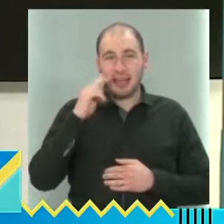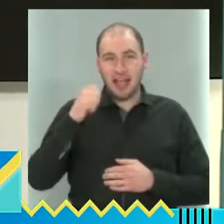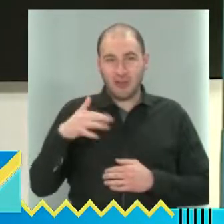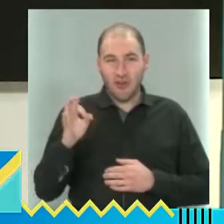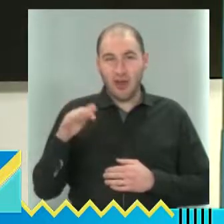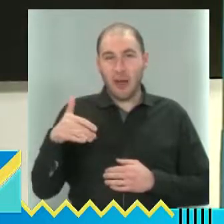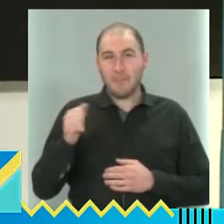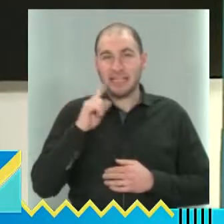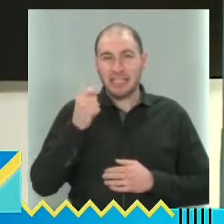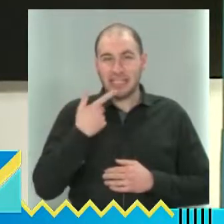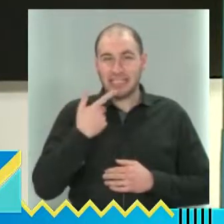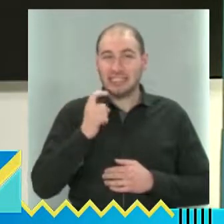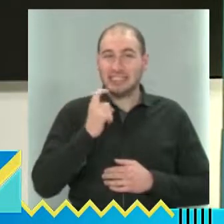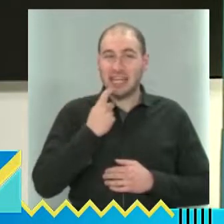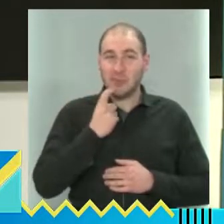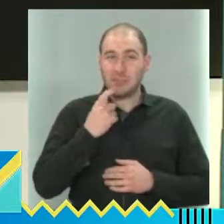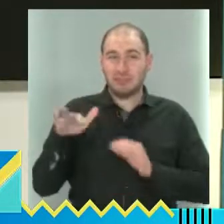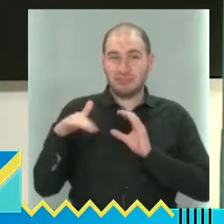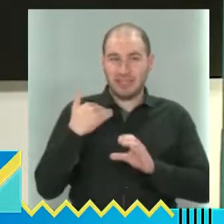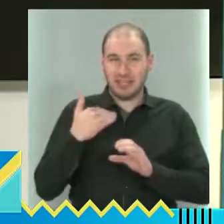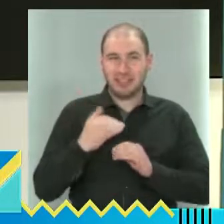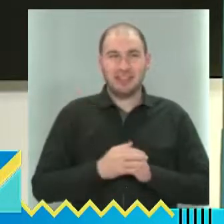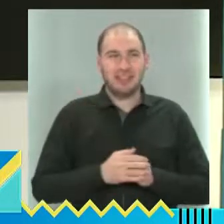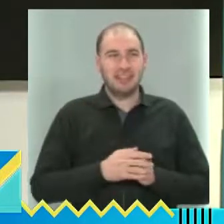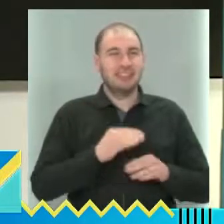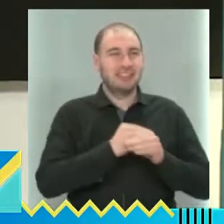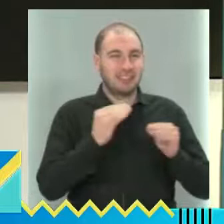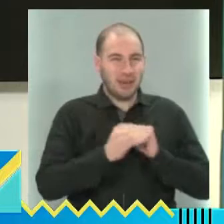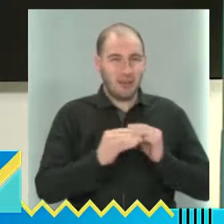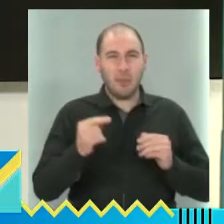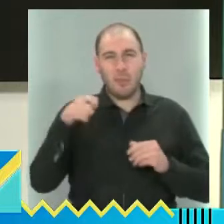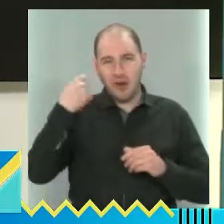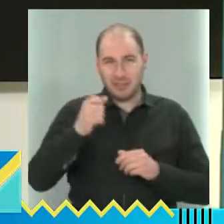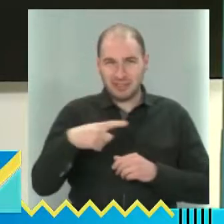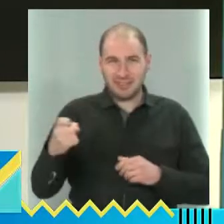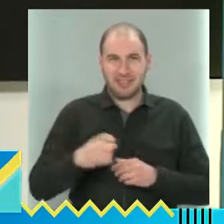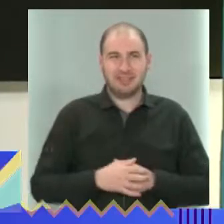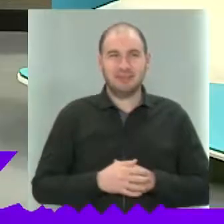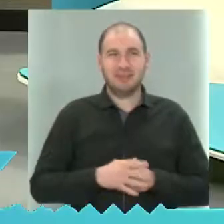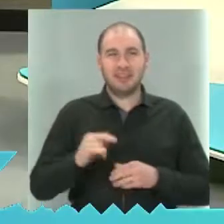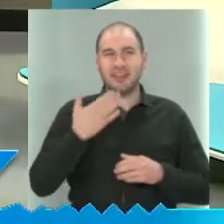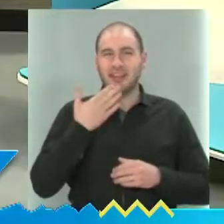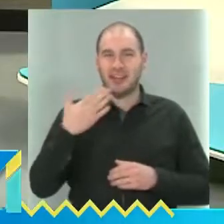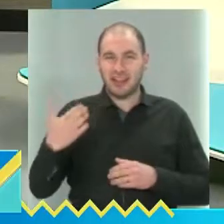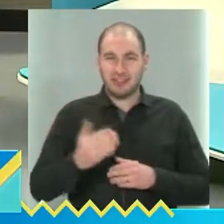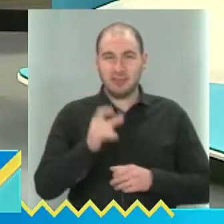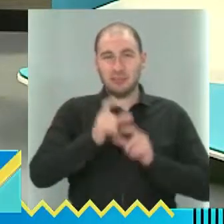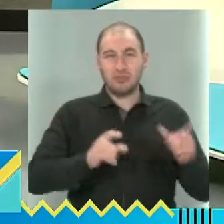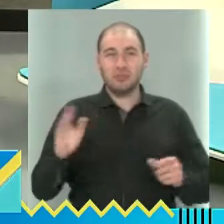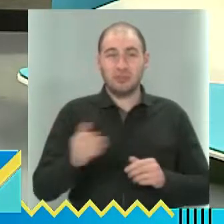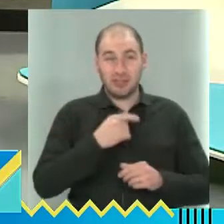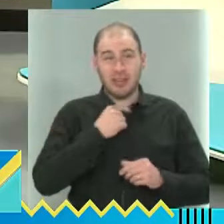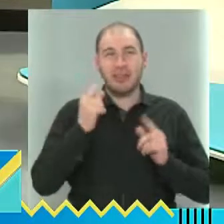y Matías, que desde San Luis nos mandan un mensaje también felicitándonos por los 100 programas. Así que, bueno, muchas gracias y a todos los que quieran